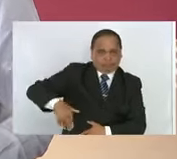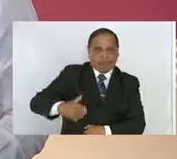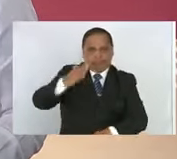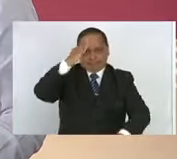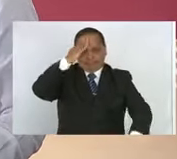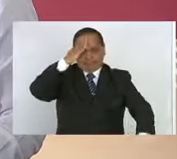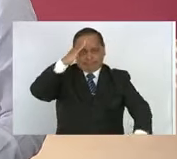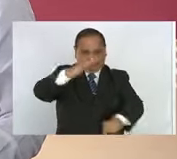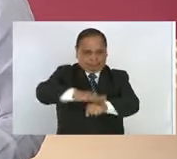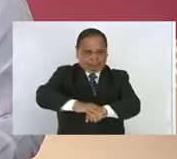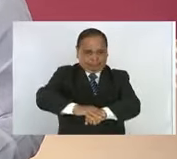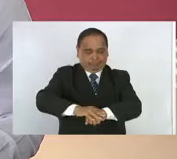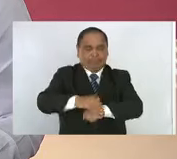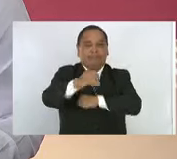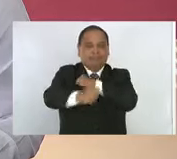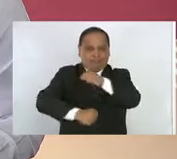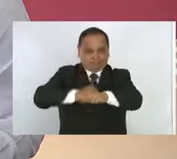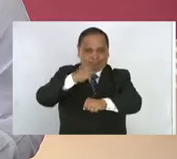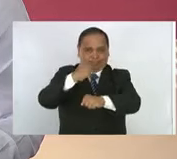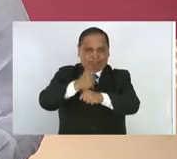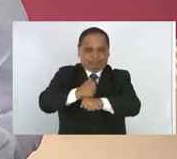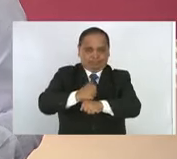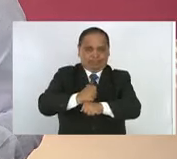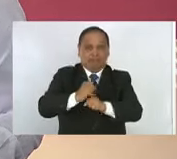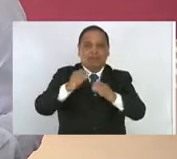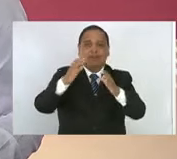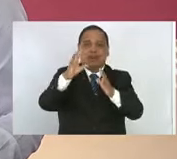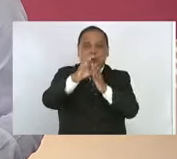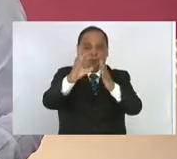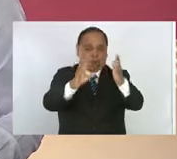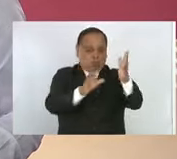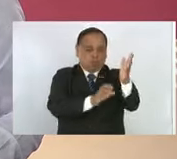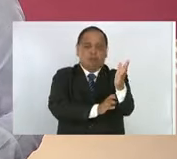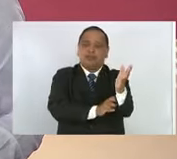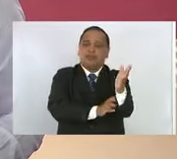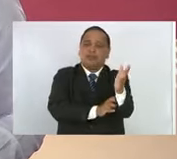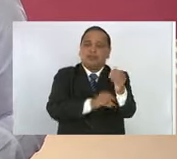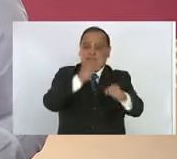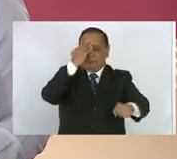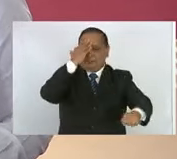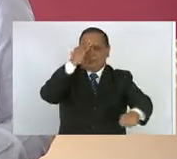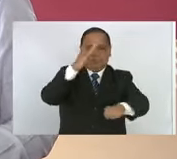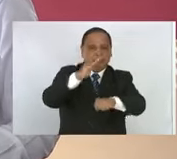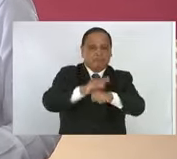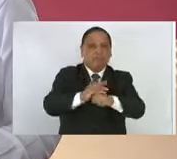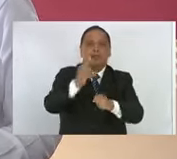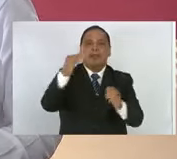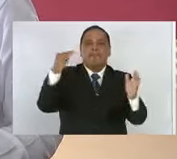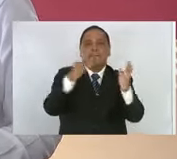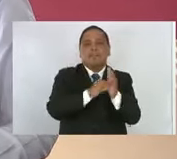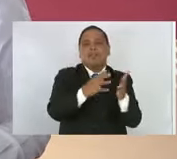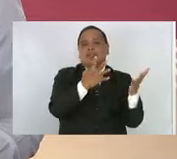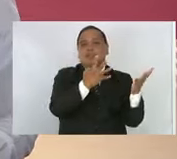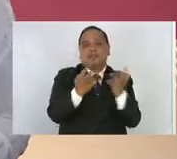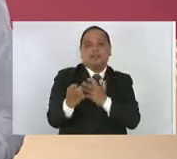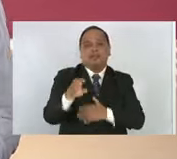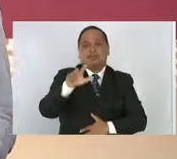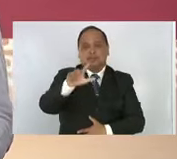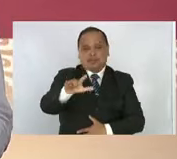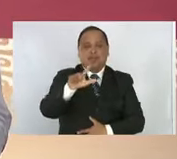conmemoramos un aniversario más de la Constitución de 1917,